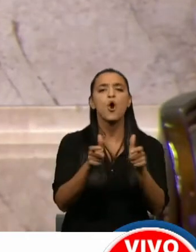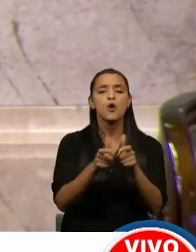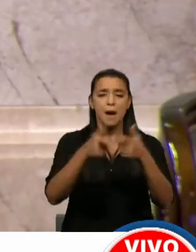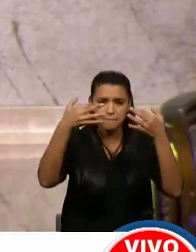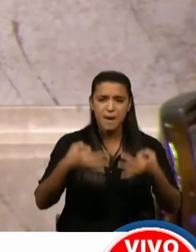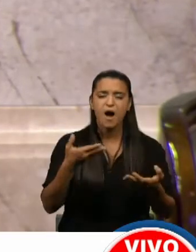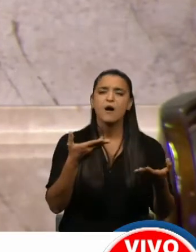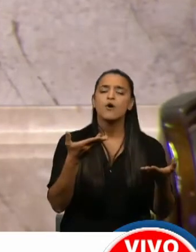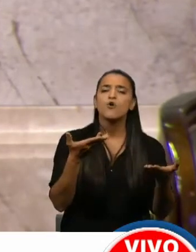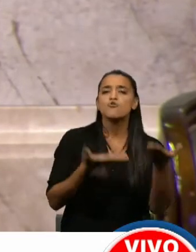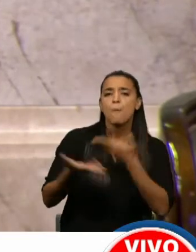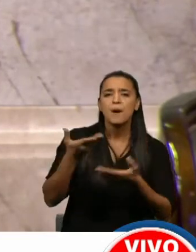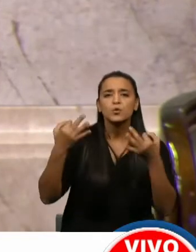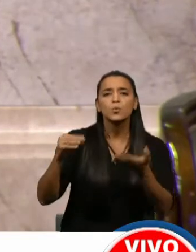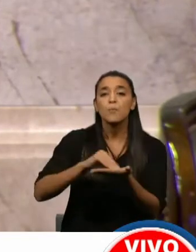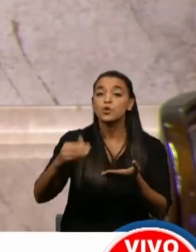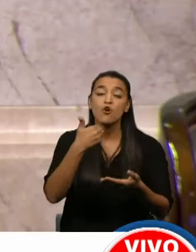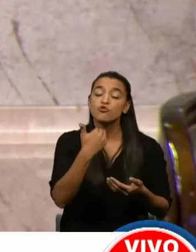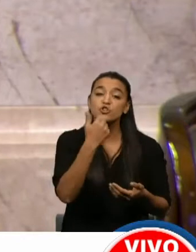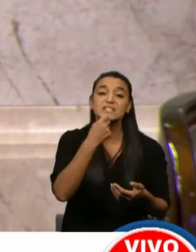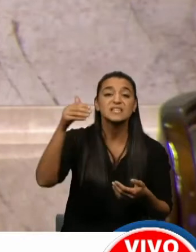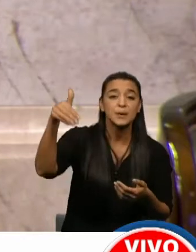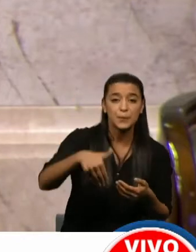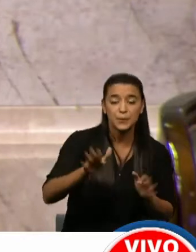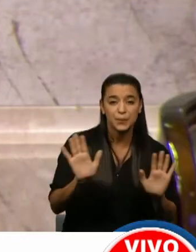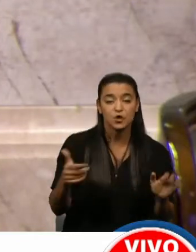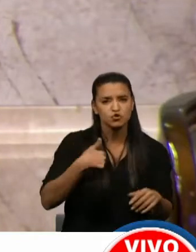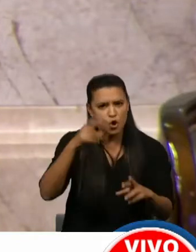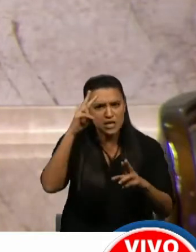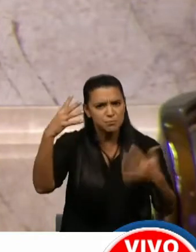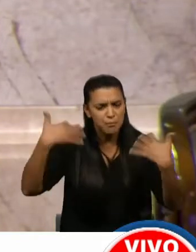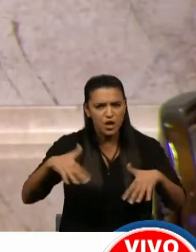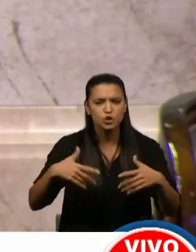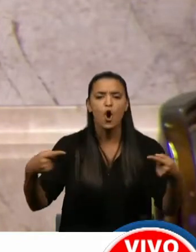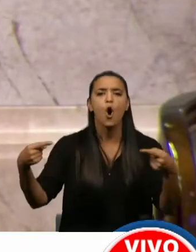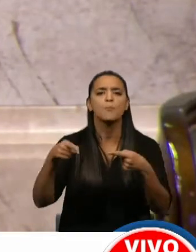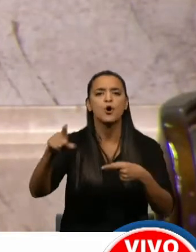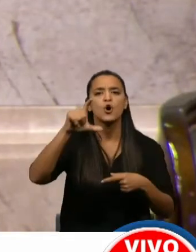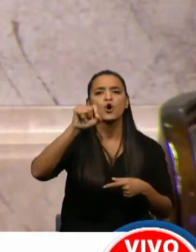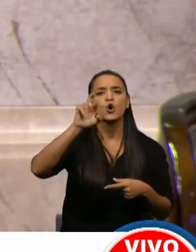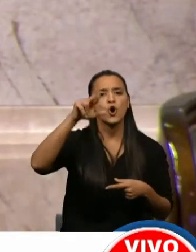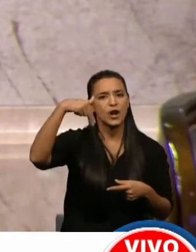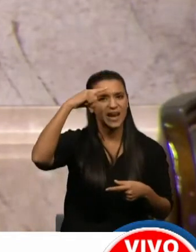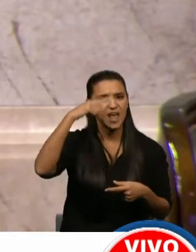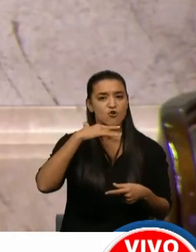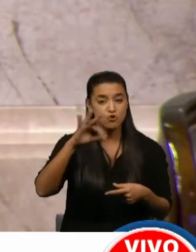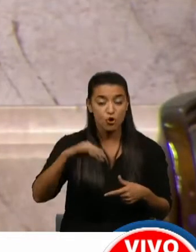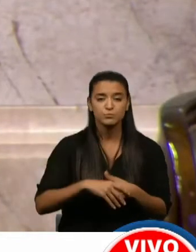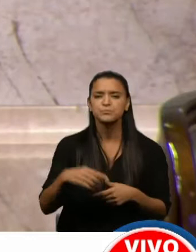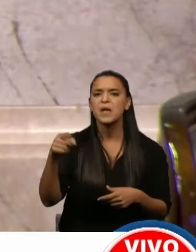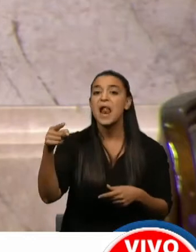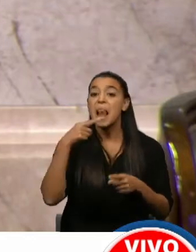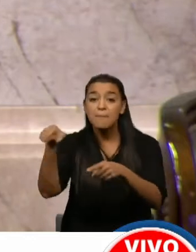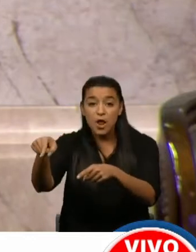tocó compartir con un diputado, no sé si está presente, un diputado a quien respeto mucho de la oposición, que es el diputado Cornejo, a quien le